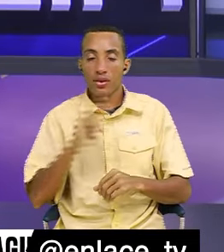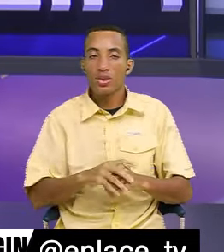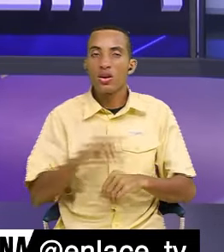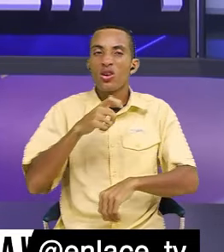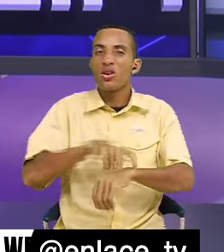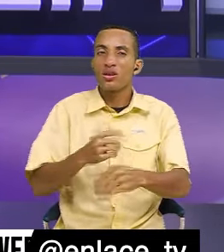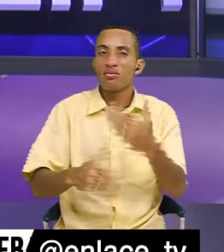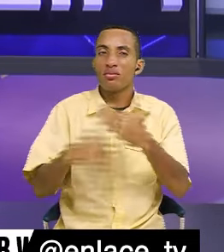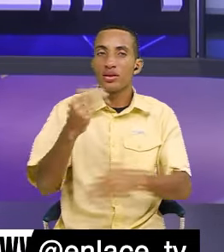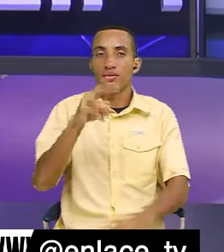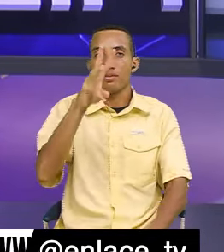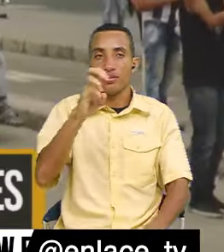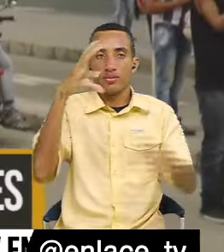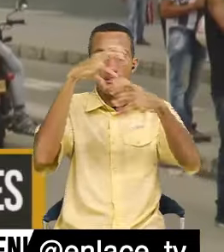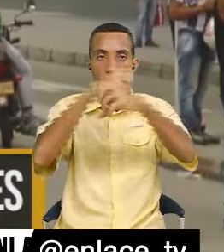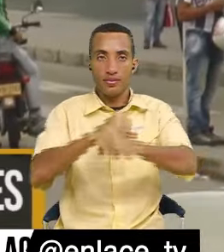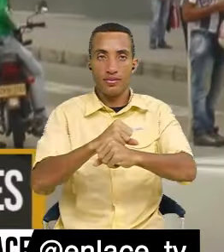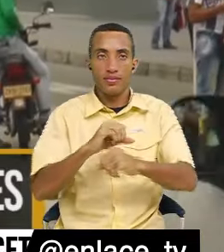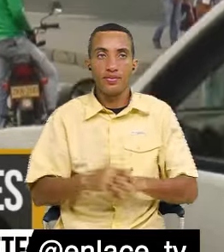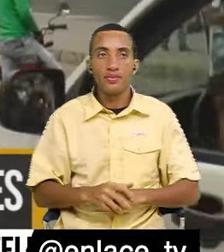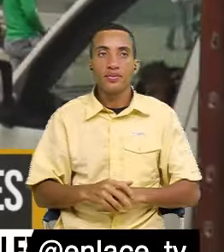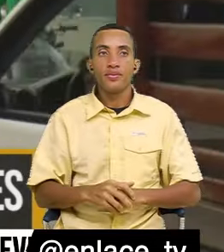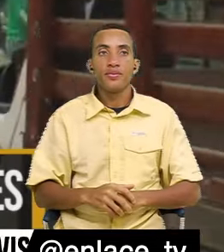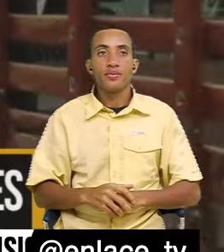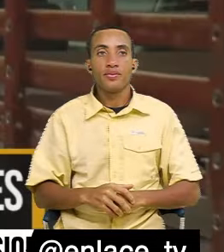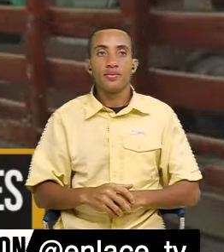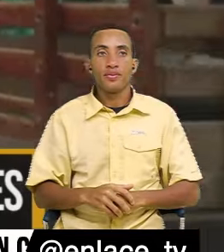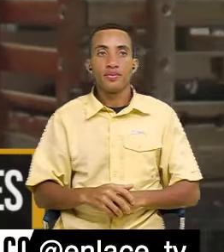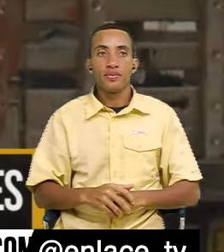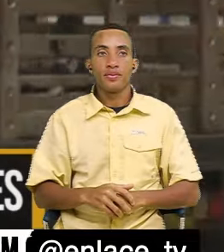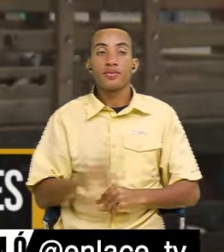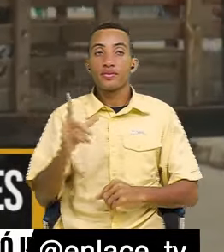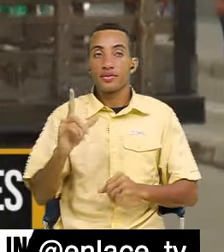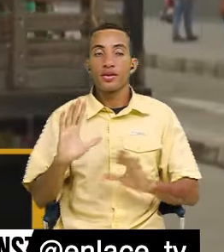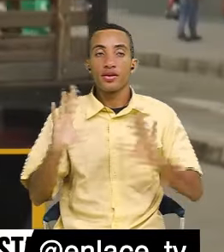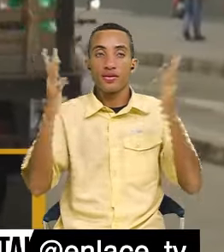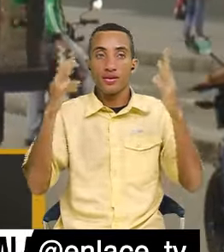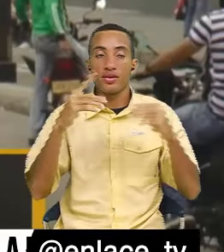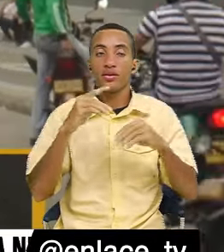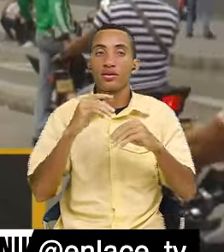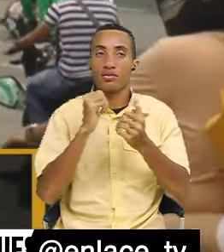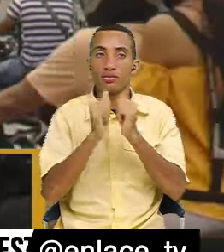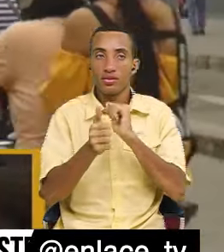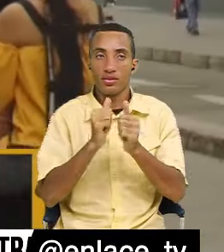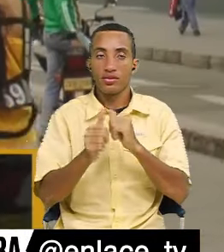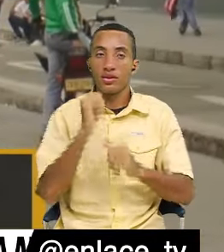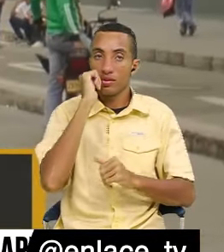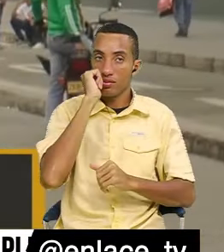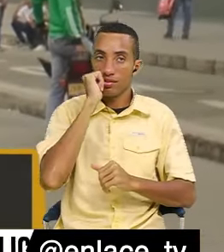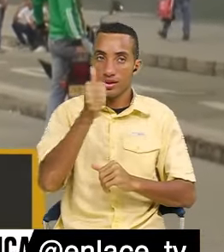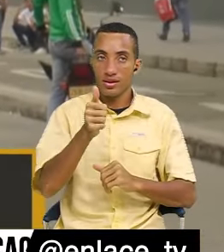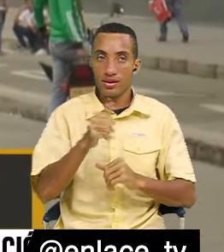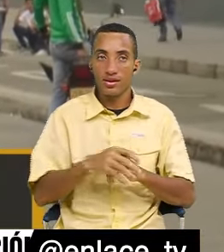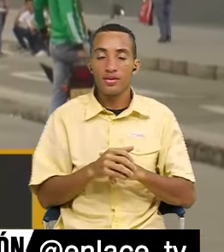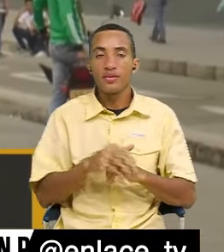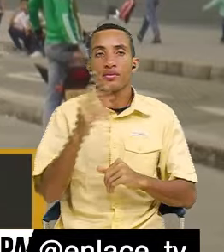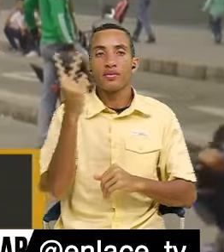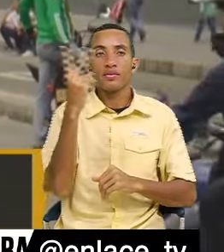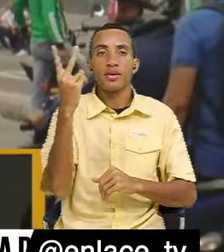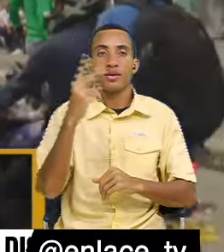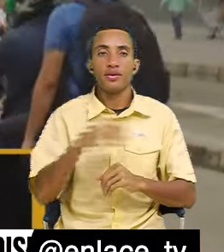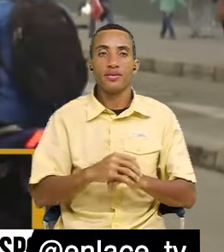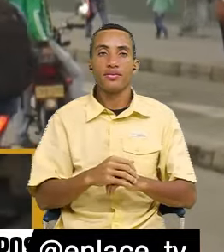noche. Preámbulo a esta fiesta deportiva que se va a realizar en el día de mañana, le